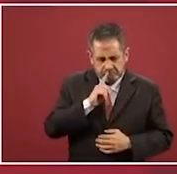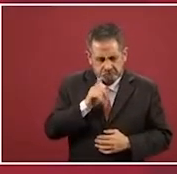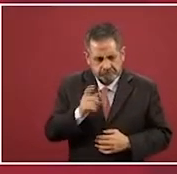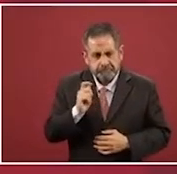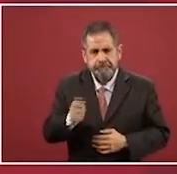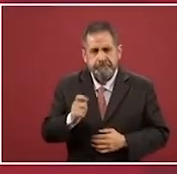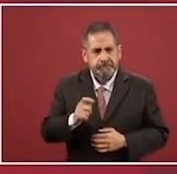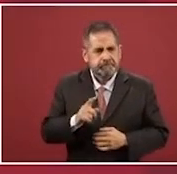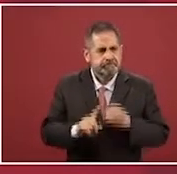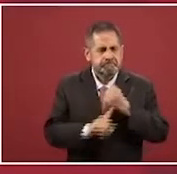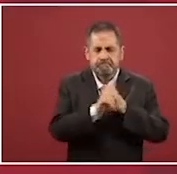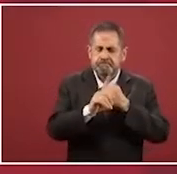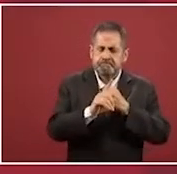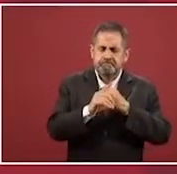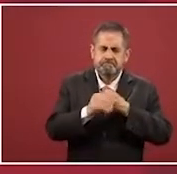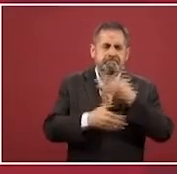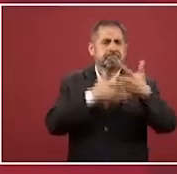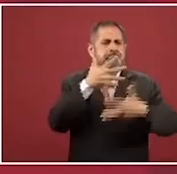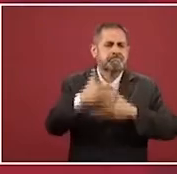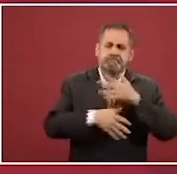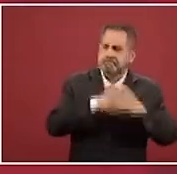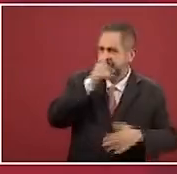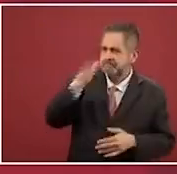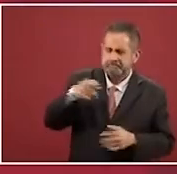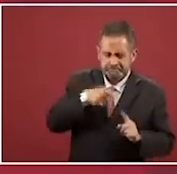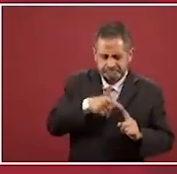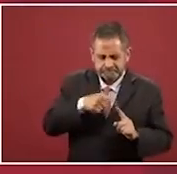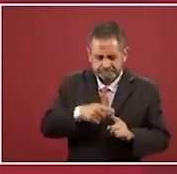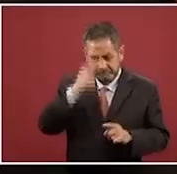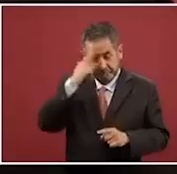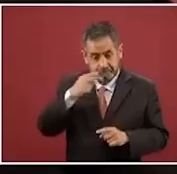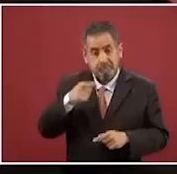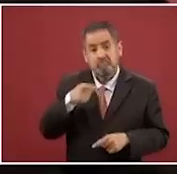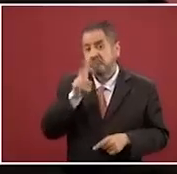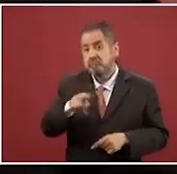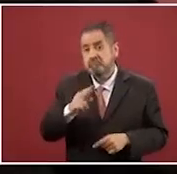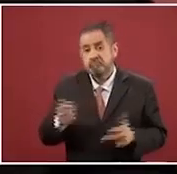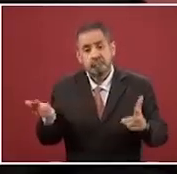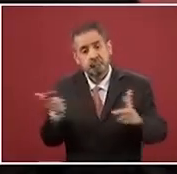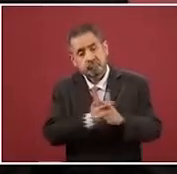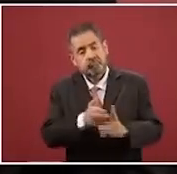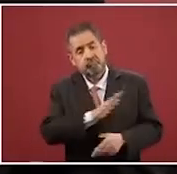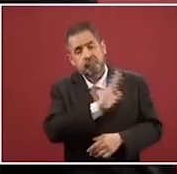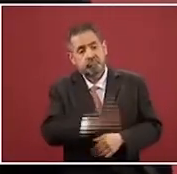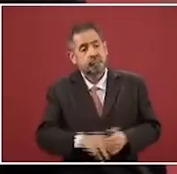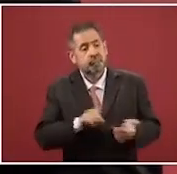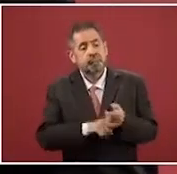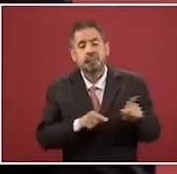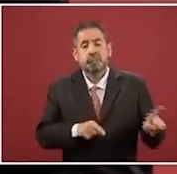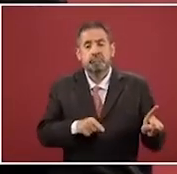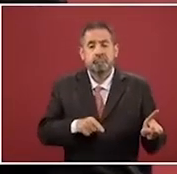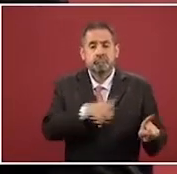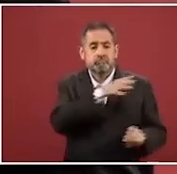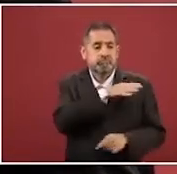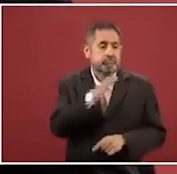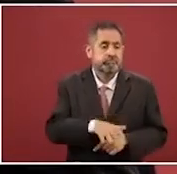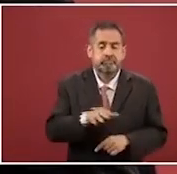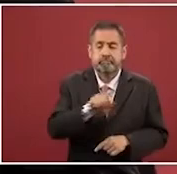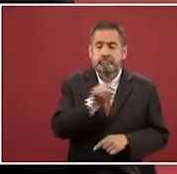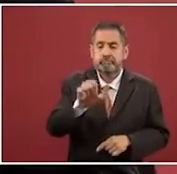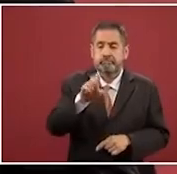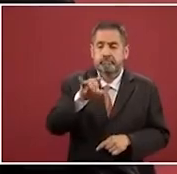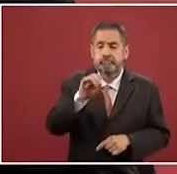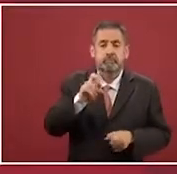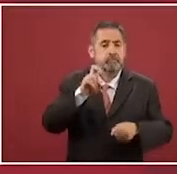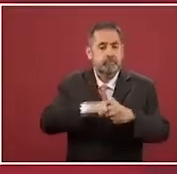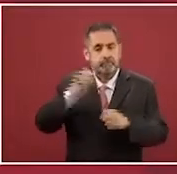la rebelión y el asesinato del general Zedillo en San